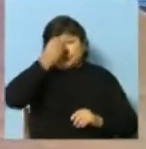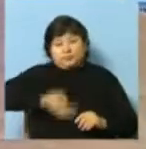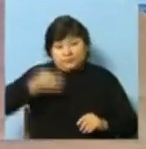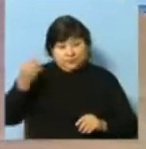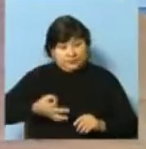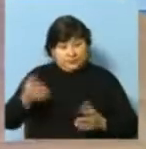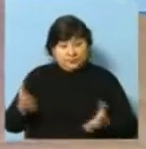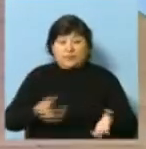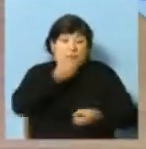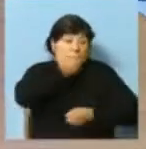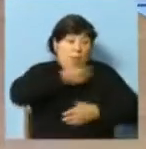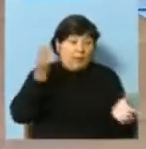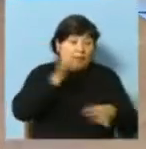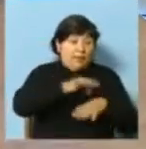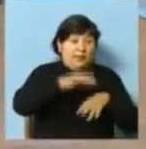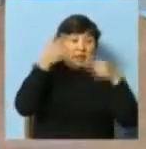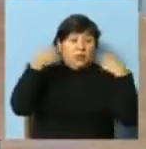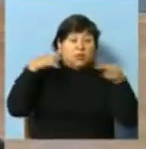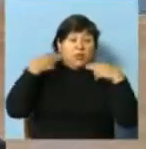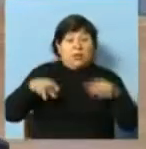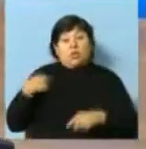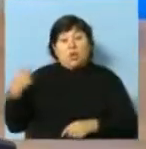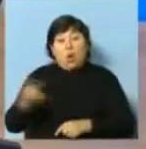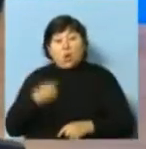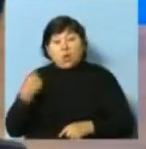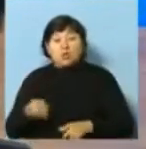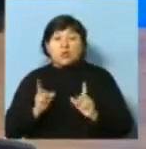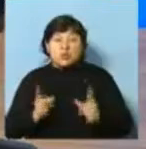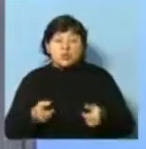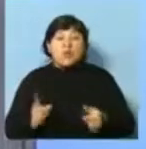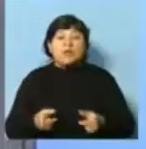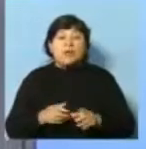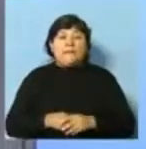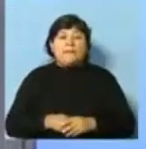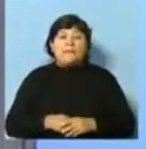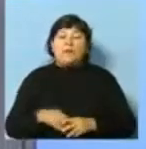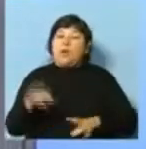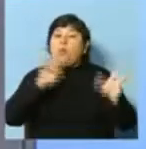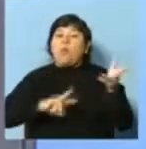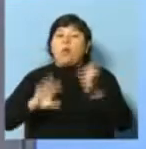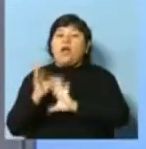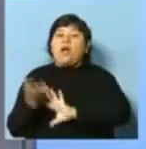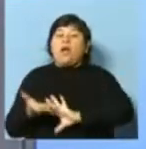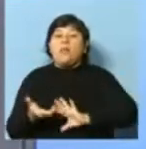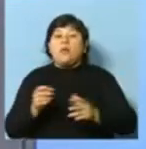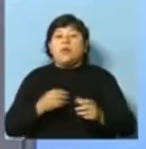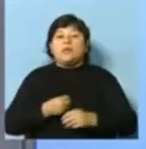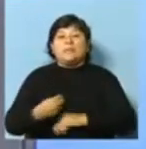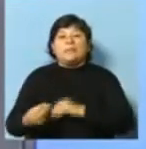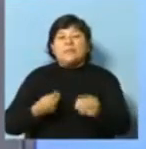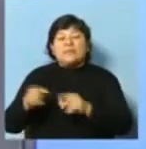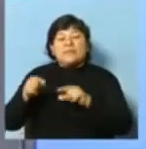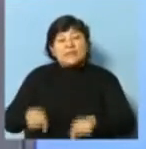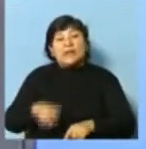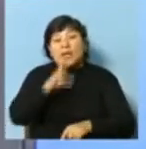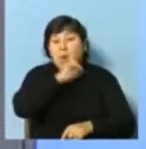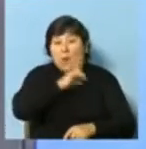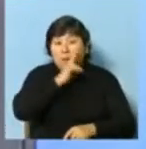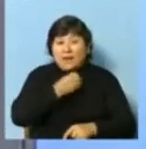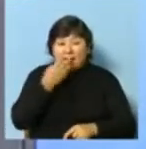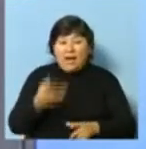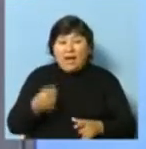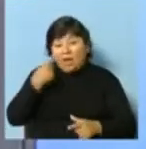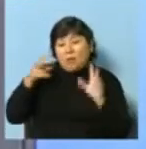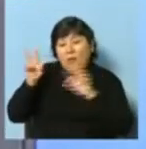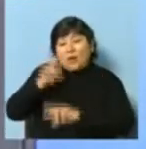cualquier turista o nosotros como salimos a otras ciudades buscamos en esos mercados también la